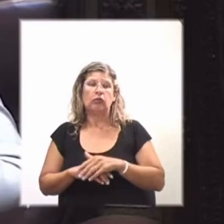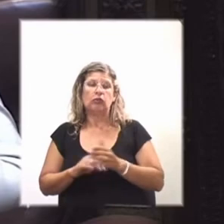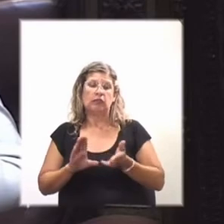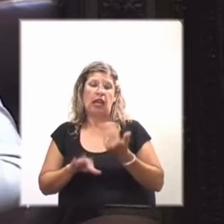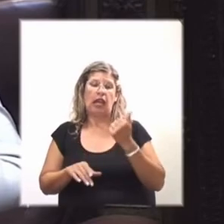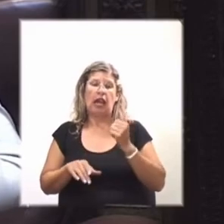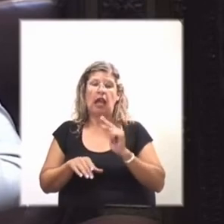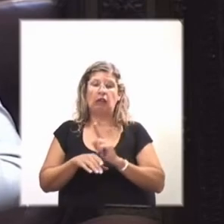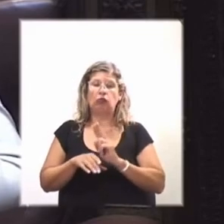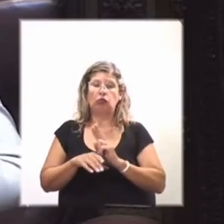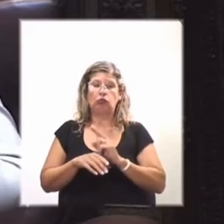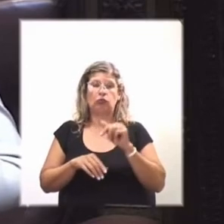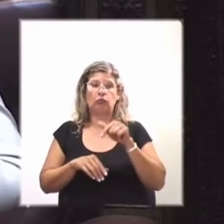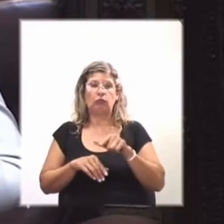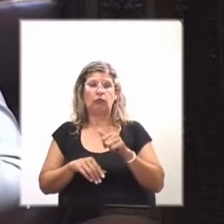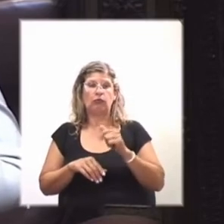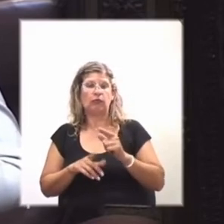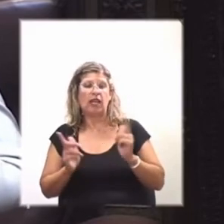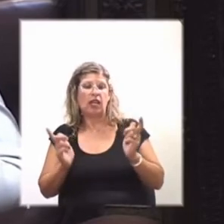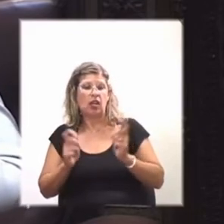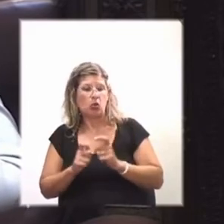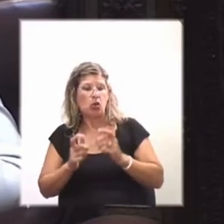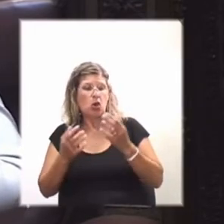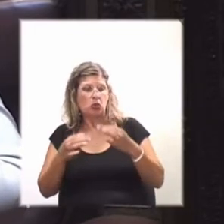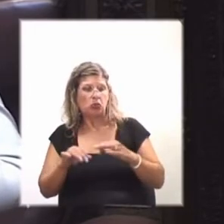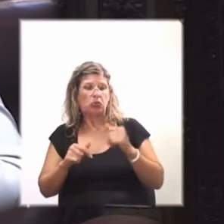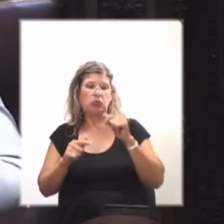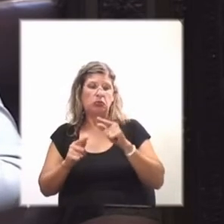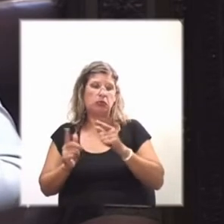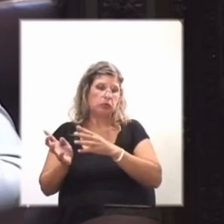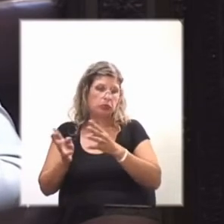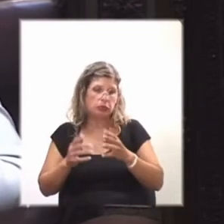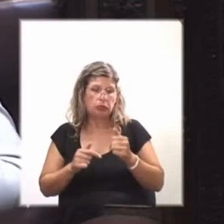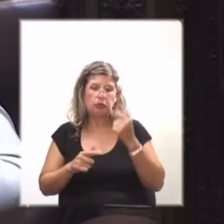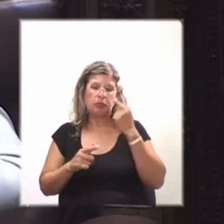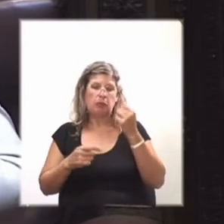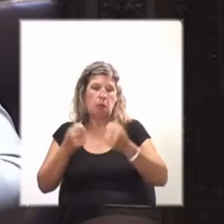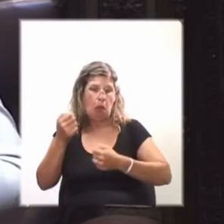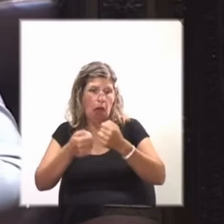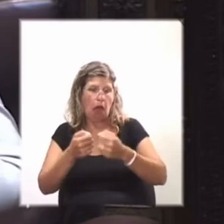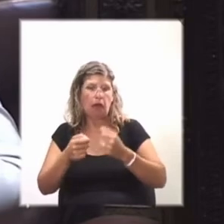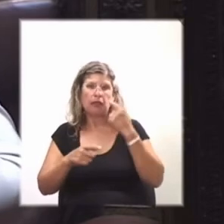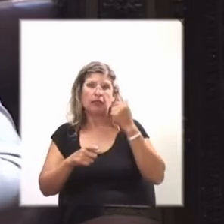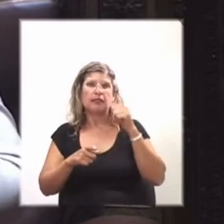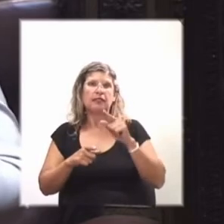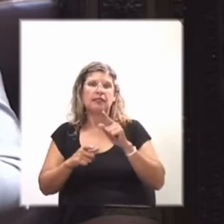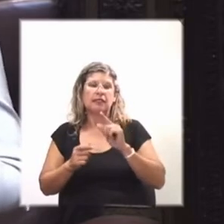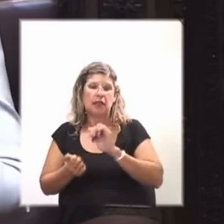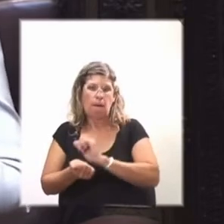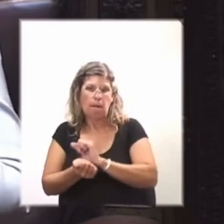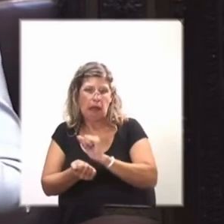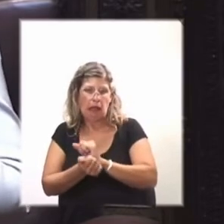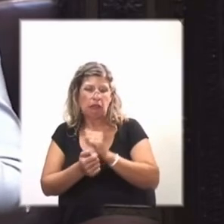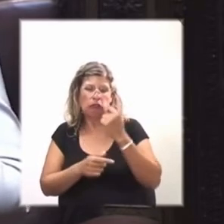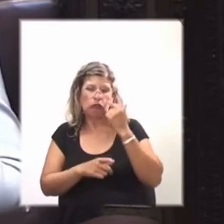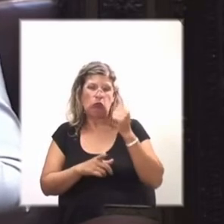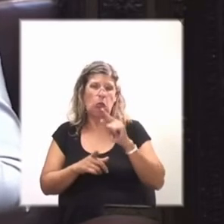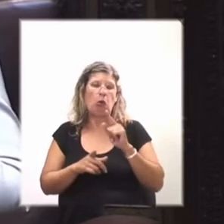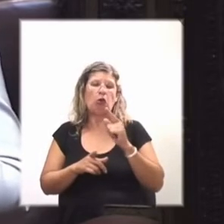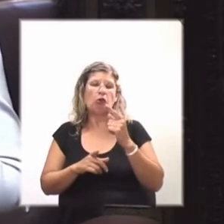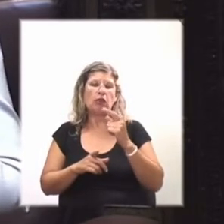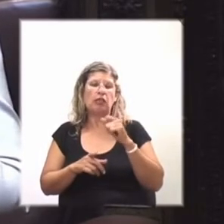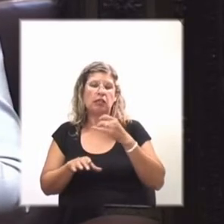reuniones confirmadas y reuniones desmentidas, batallas, escaramuzas de comunicados, redadas de presos por ilícitos